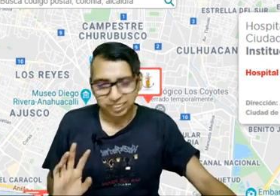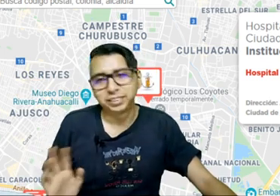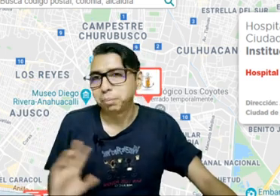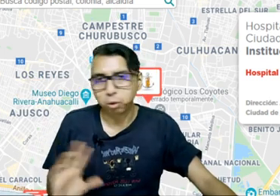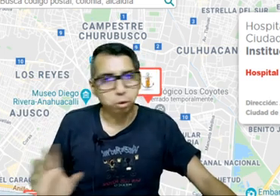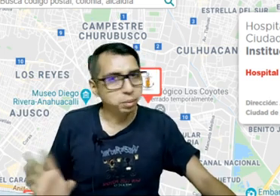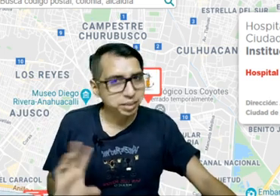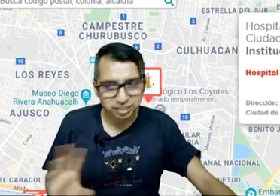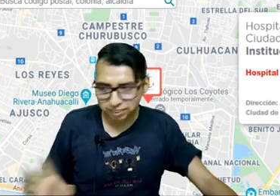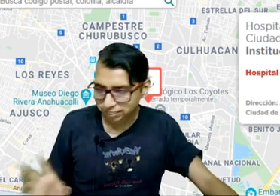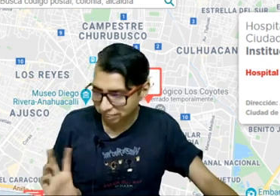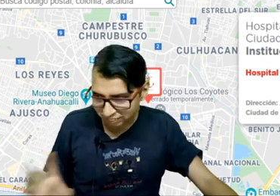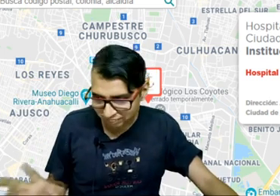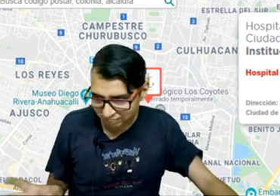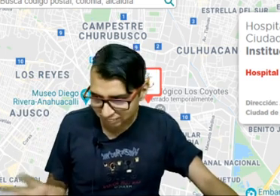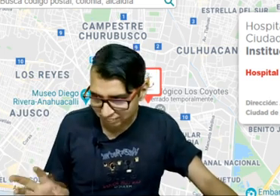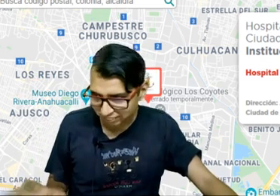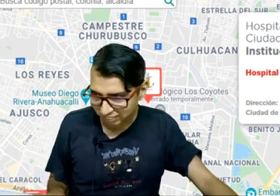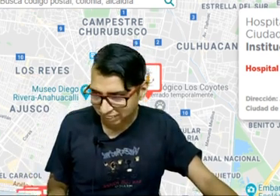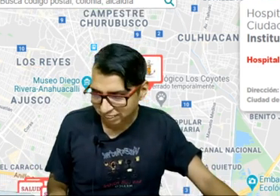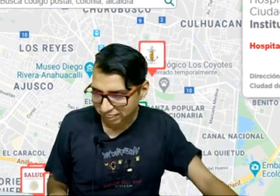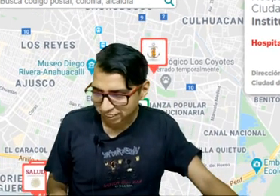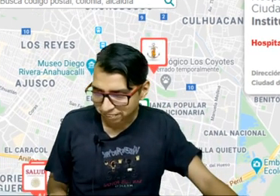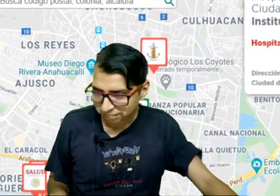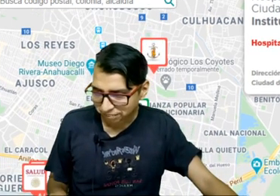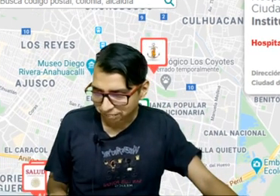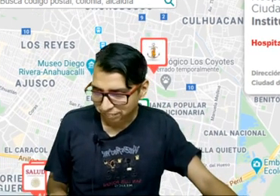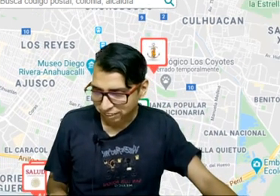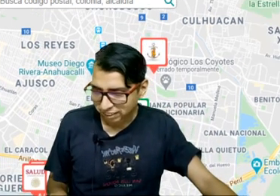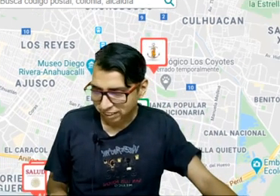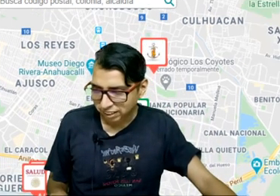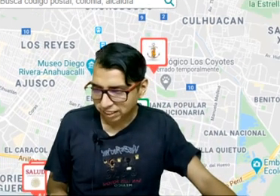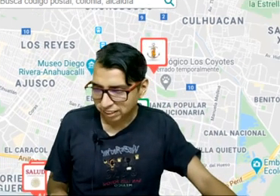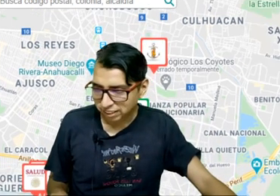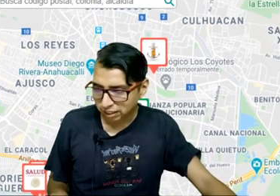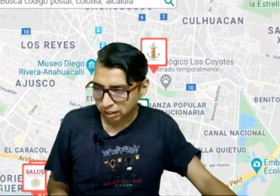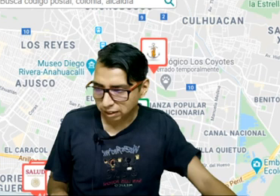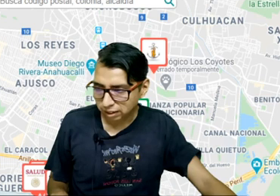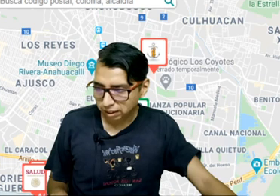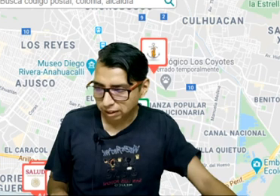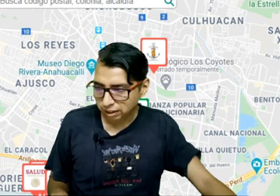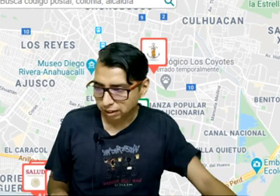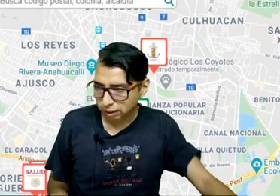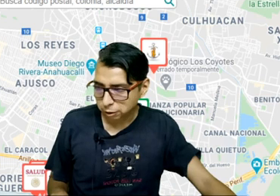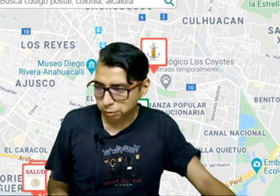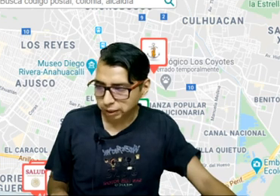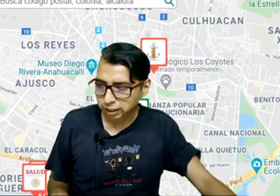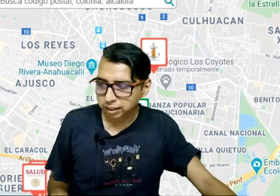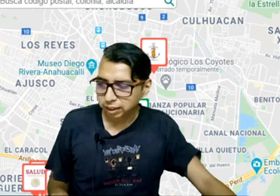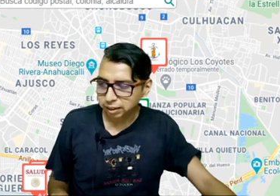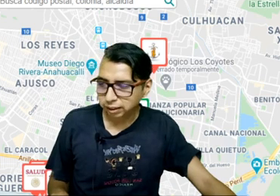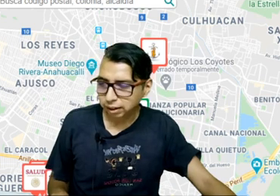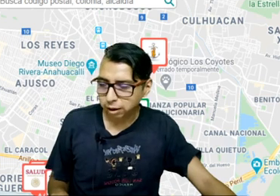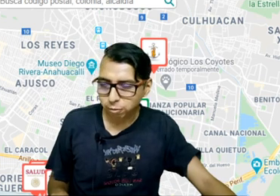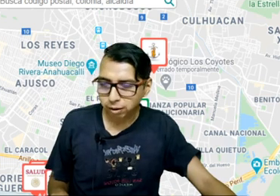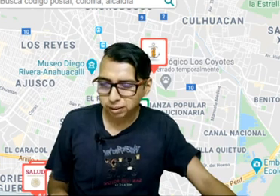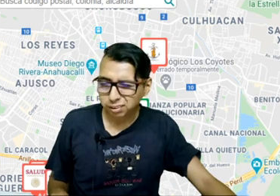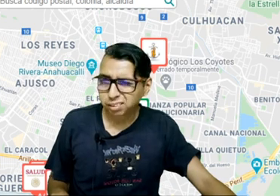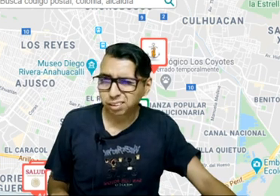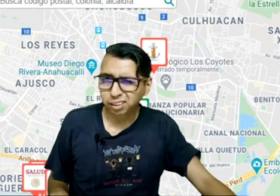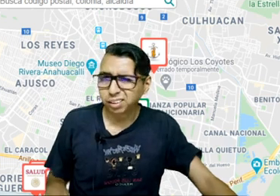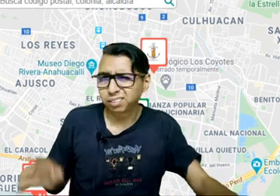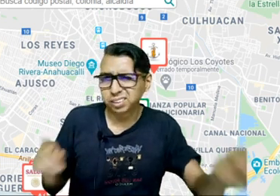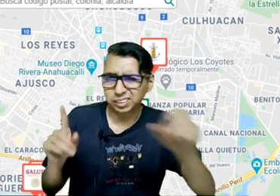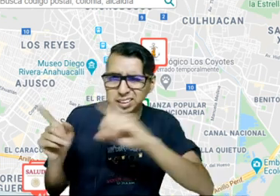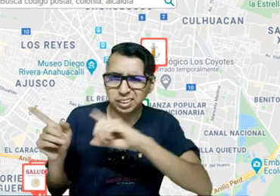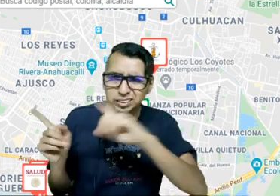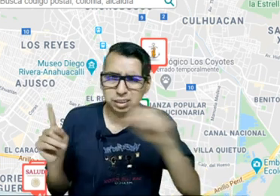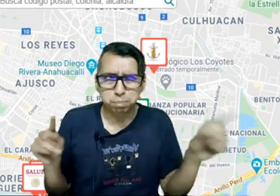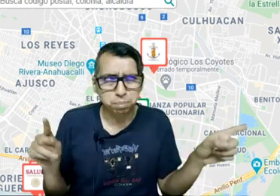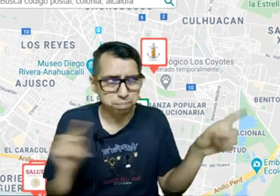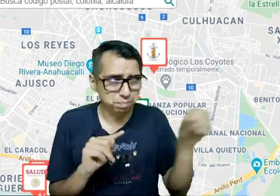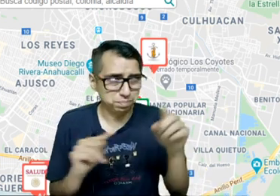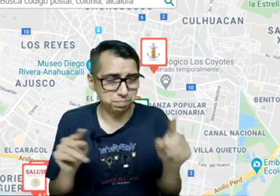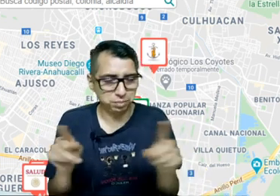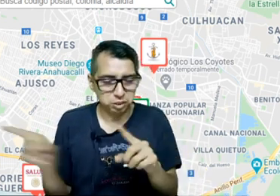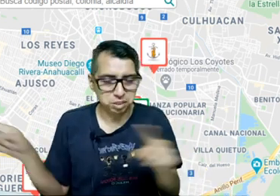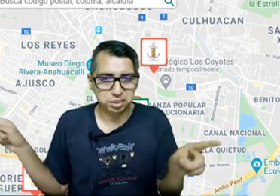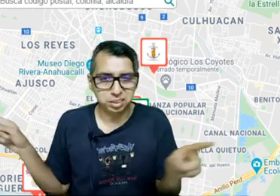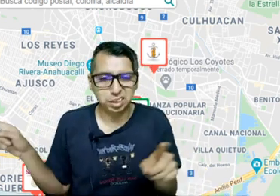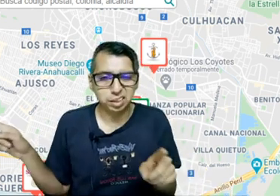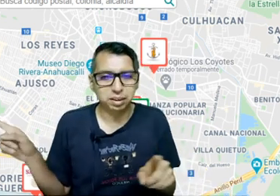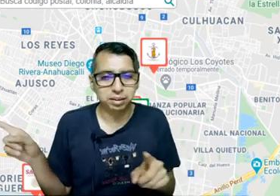este tampoco vaya aquí en el hospital general de tlahuac creo que sé que está